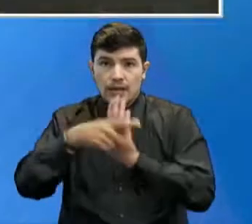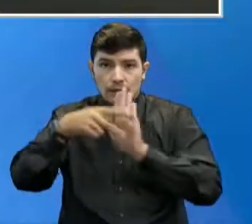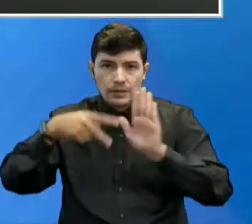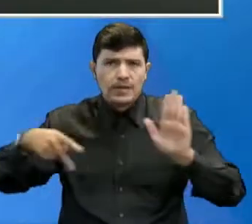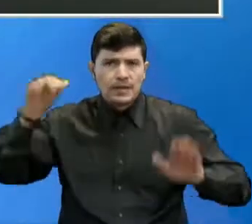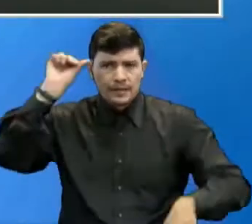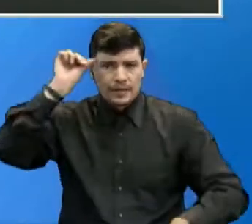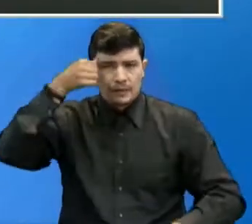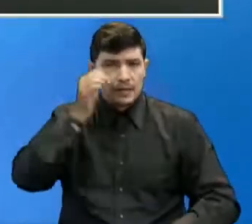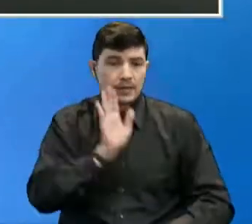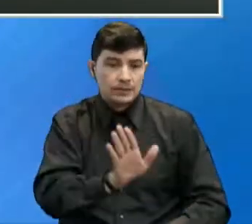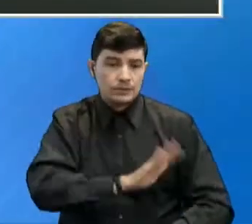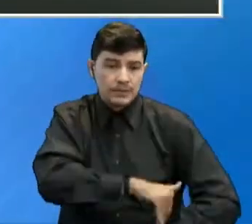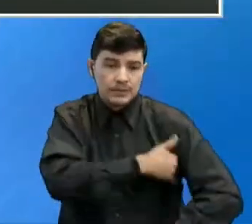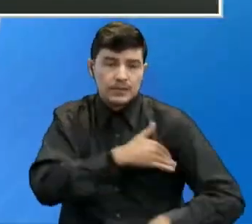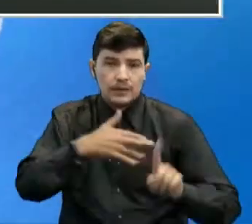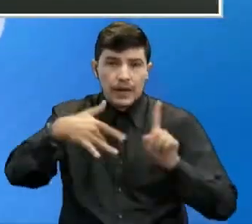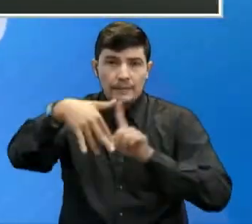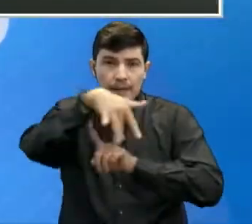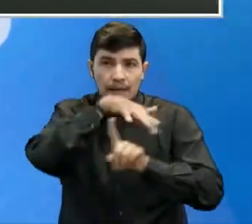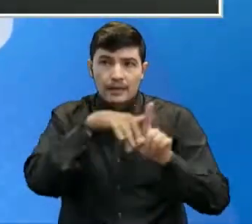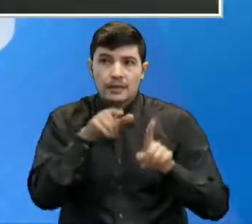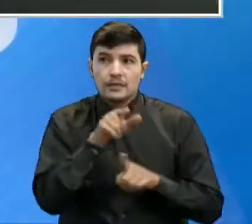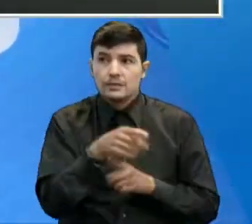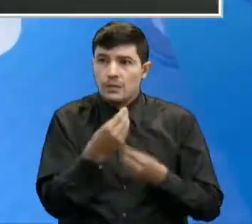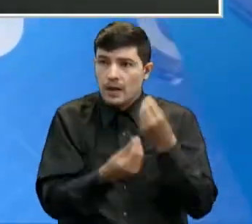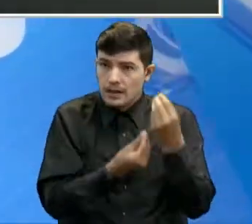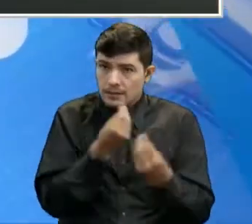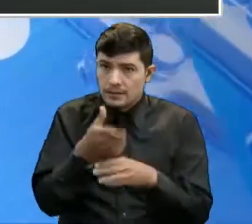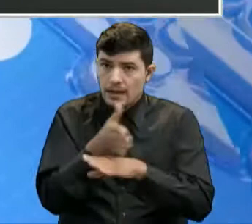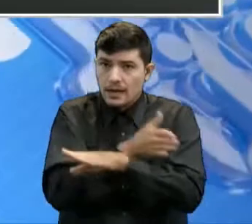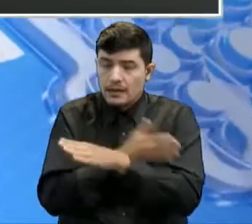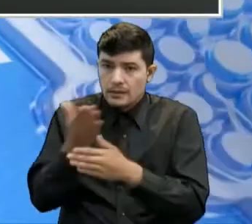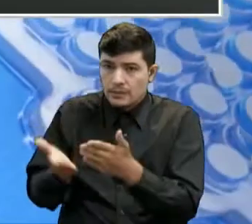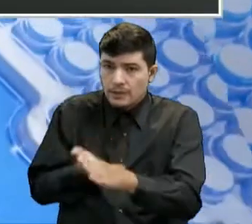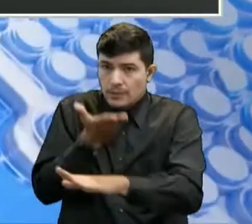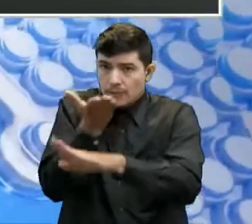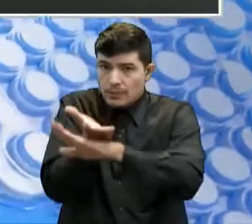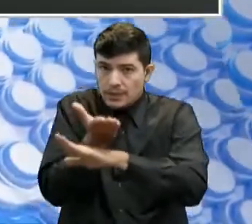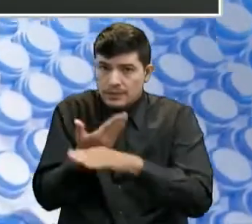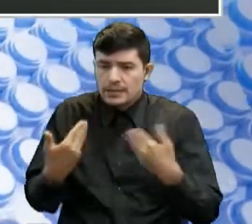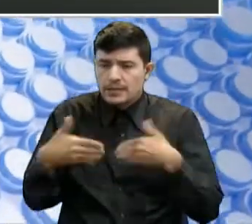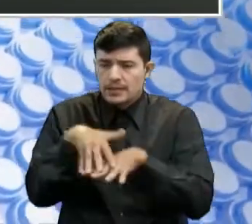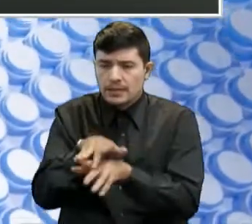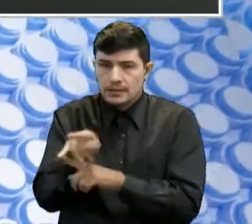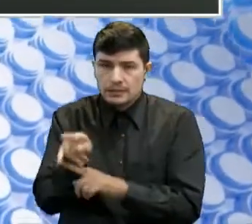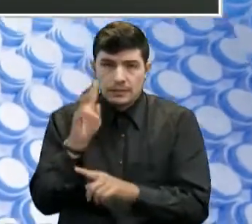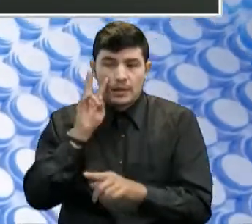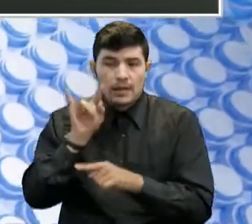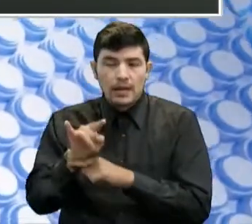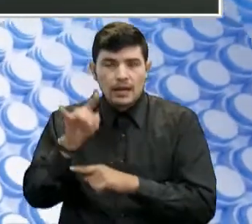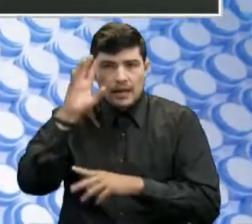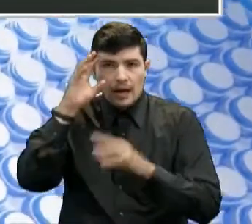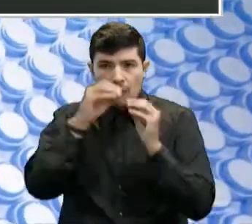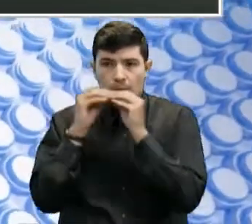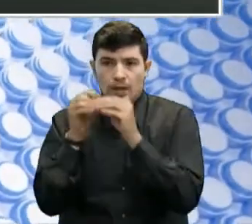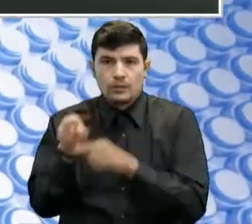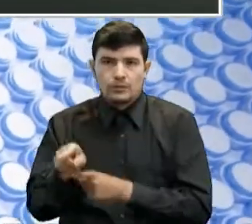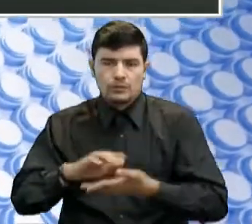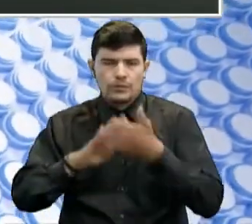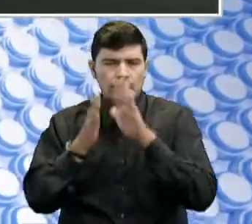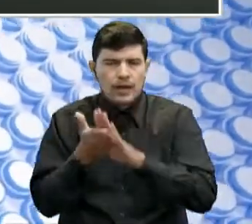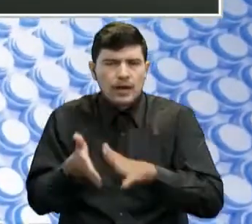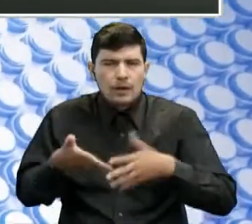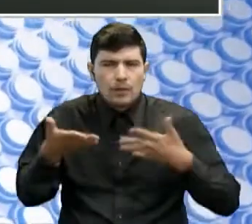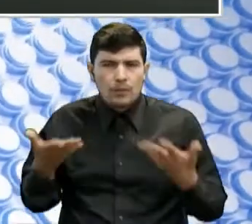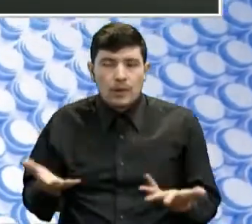Recordemos que el Ministerio de Ambiente elaboró una propuesta integrada de delimitación de Santurbán para concertar con las comunidades